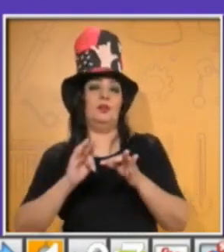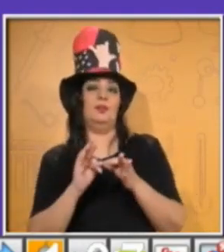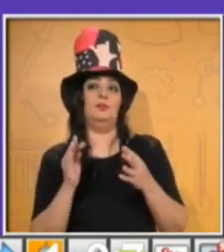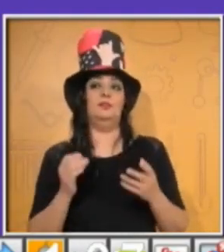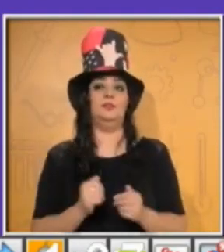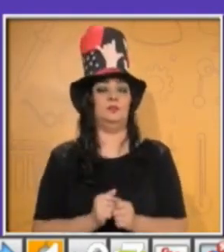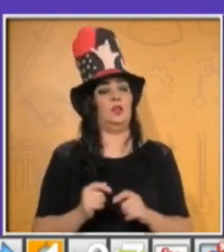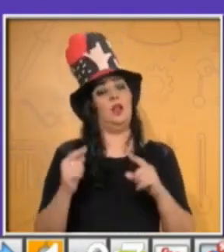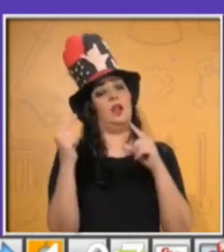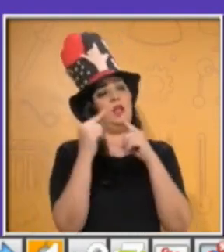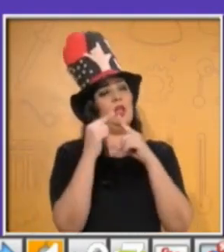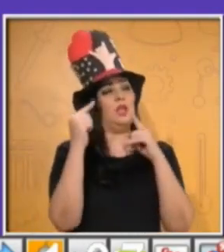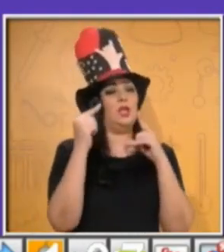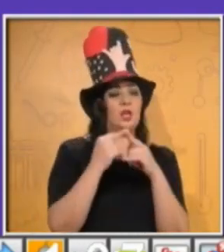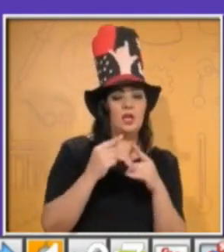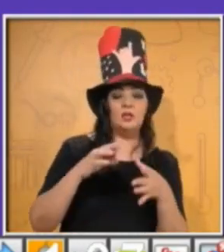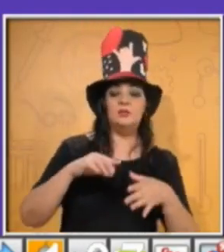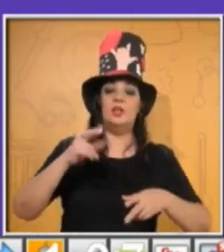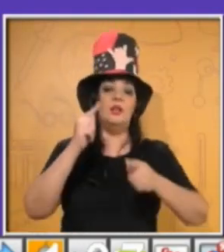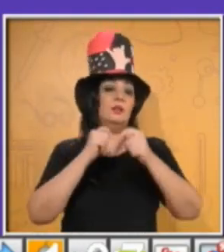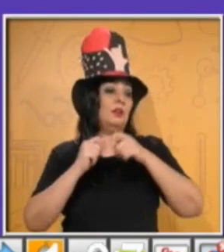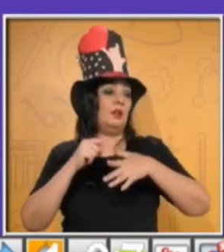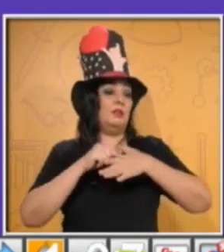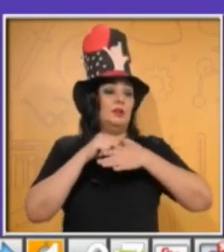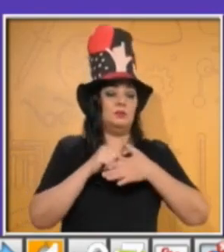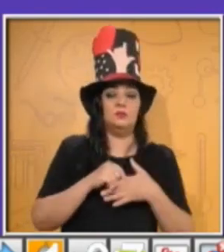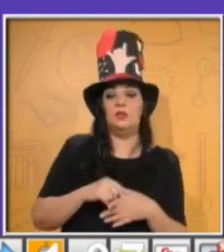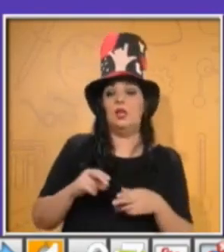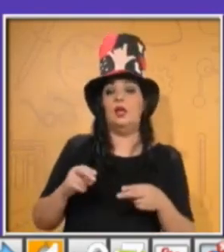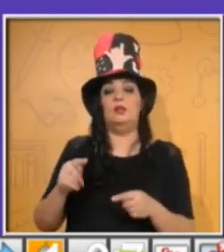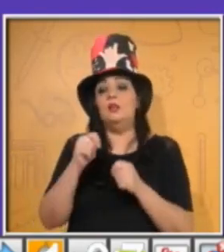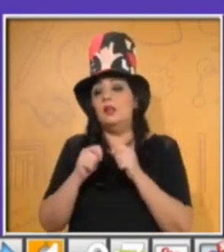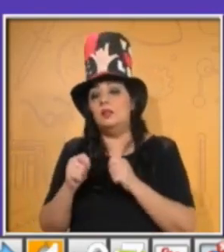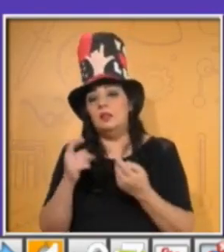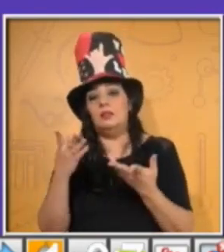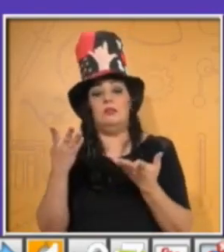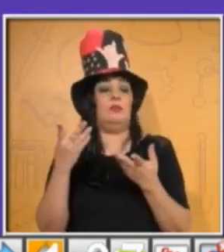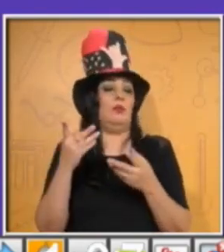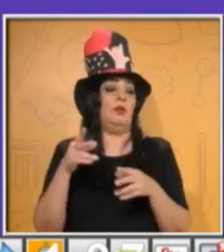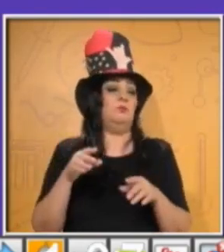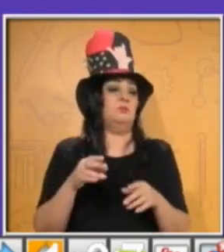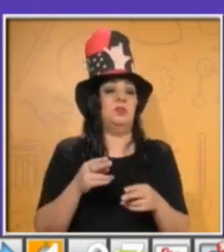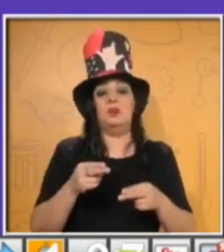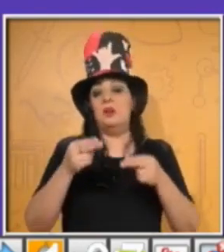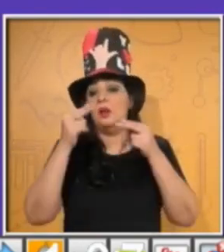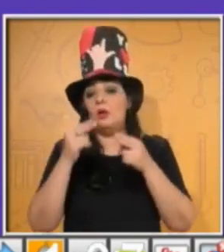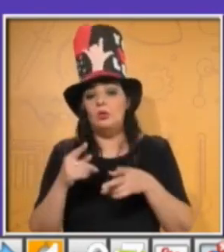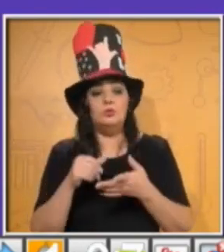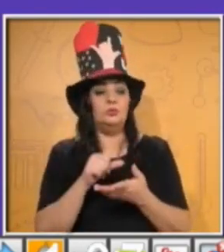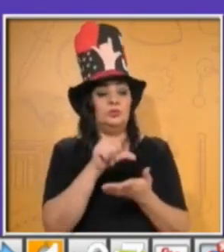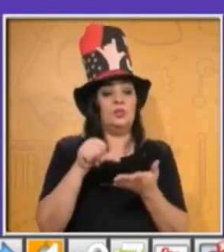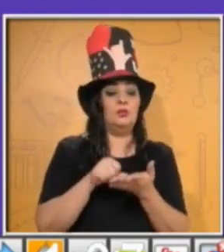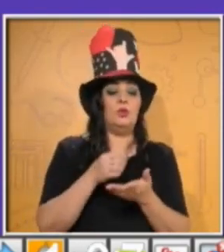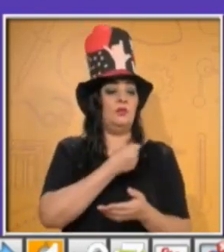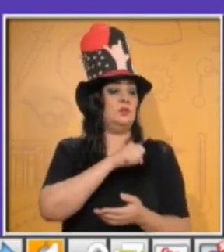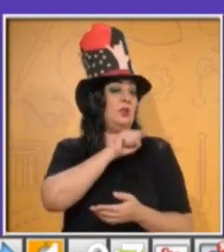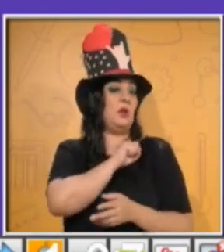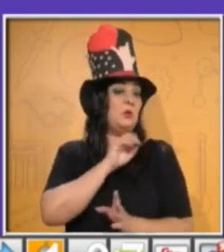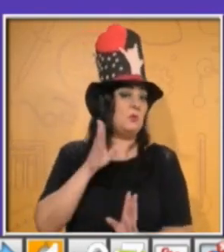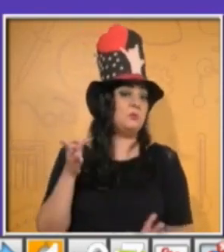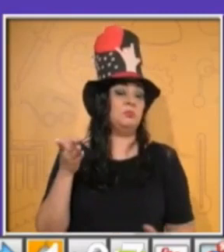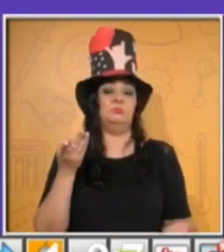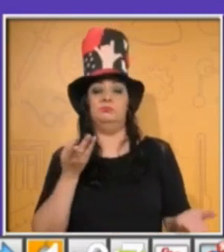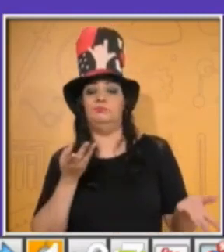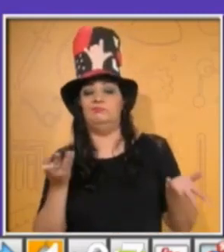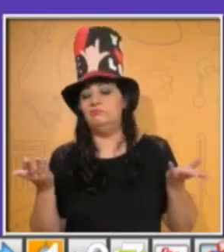anteriormente: la iglesia, la carnicería, la mercería, la ferretería, el centro de salud,